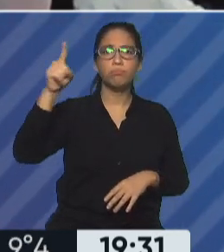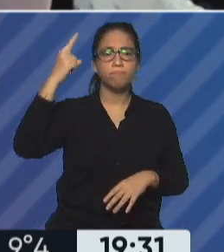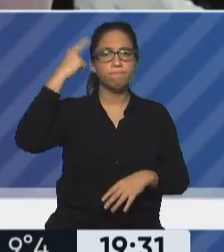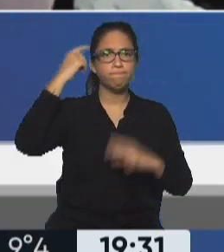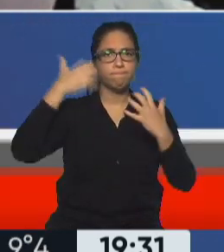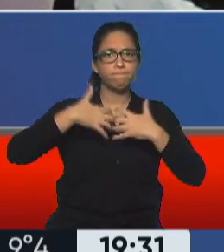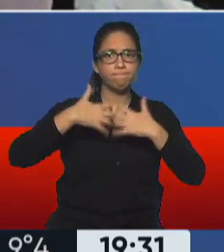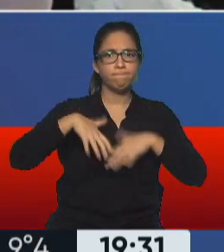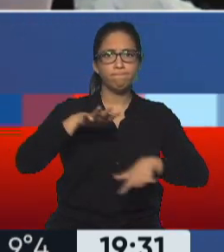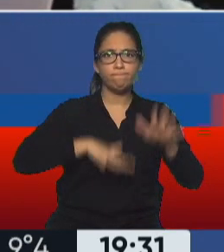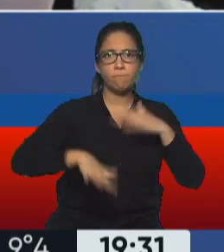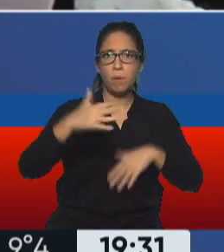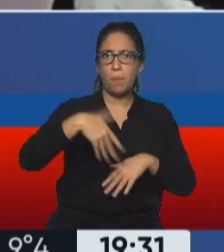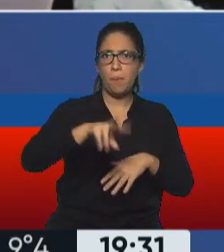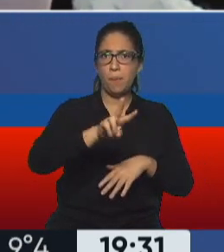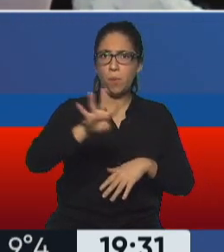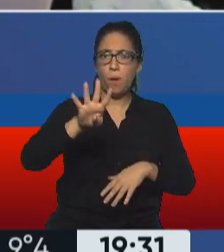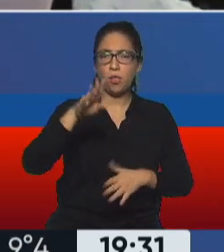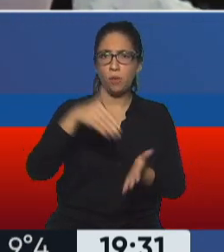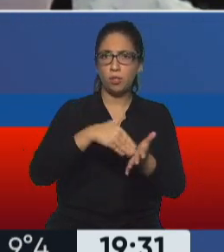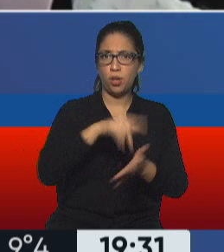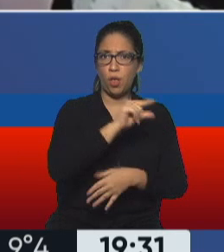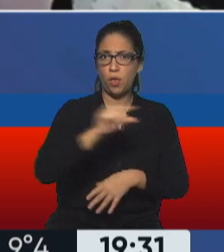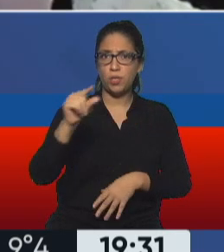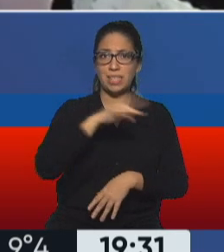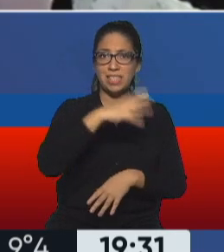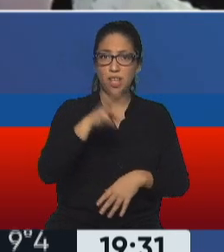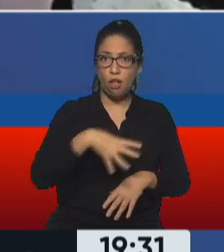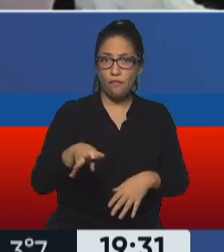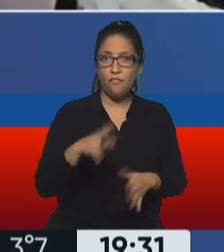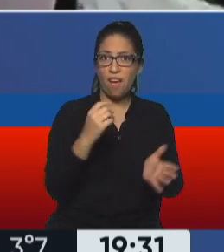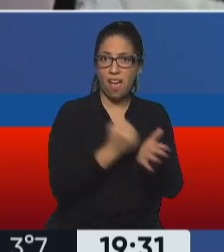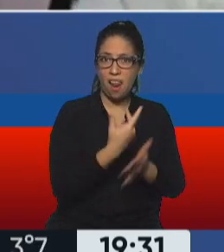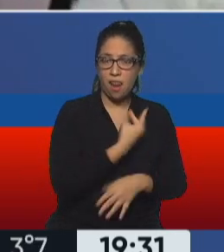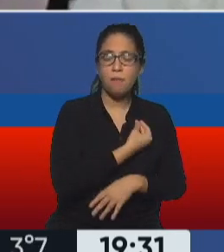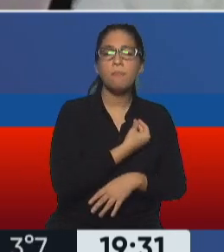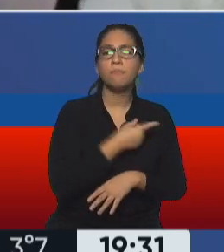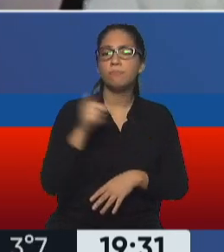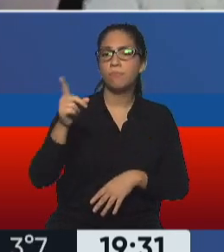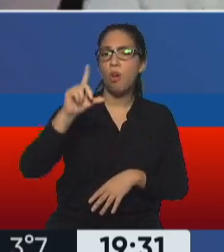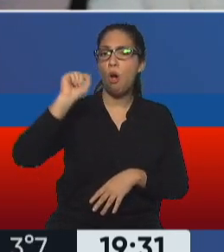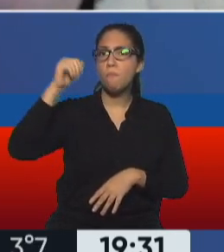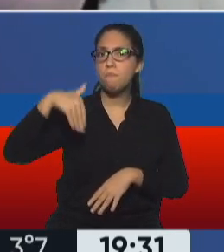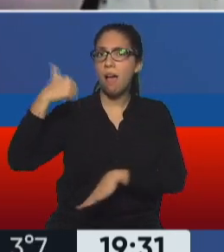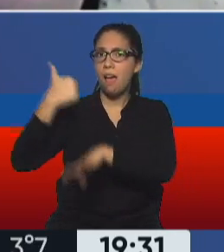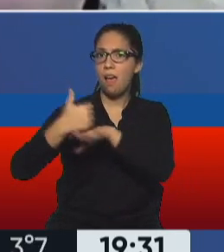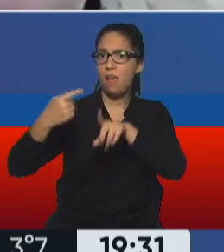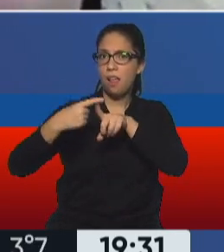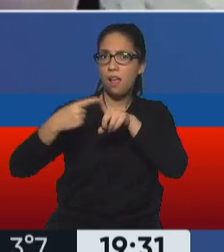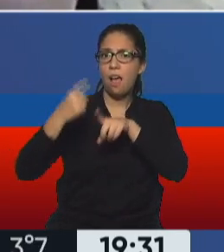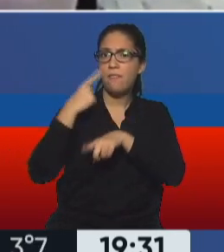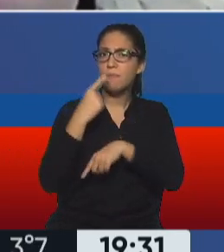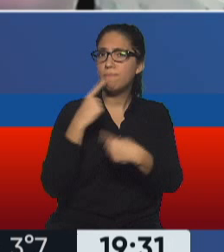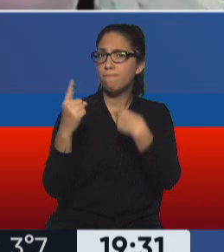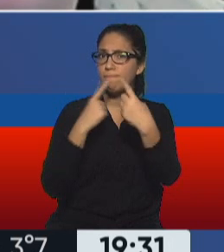justamente 24 millones de dosis de Sinopharm. Ya estamos en comunicación con el doctor Omar Tabaco para preguntarle, bueno, ¿cuál es la